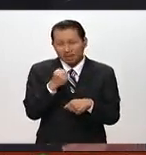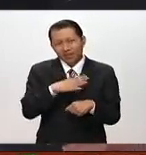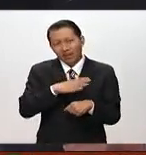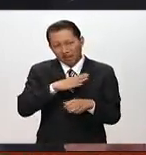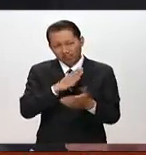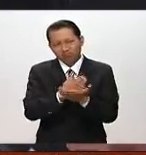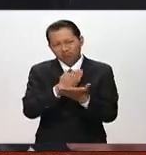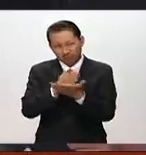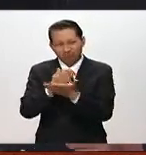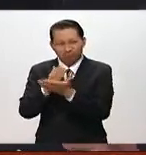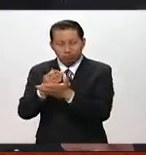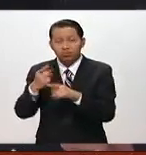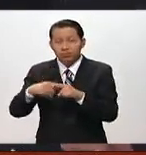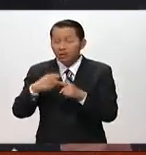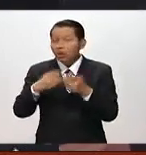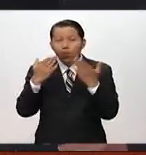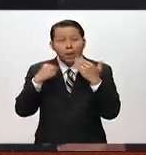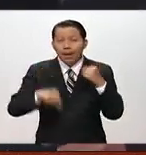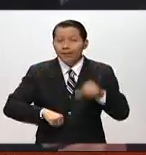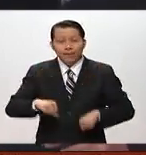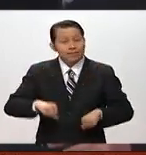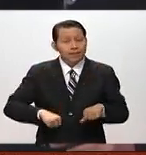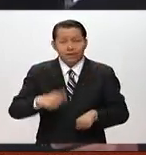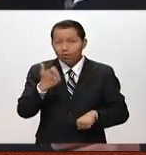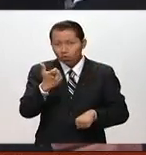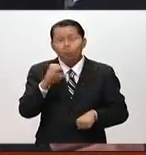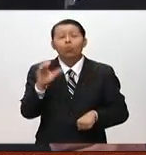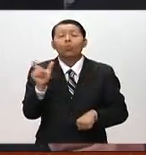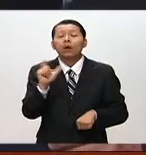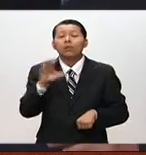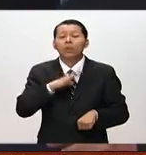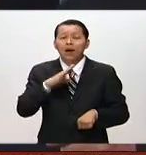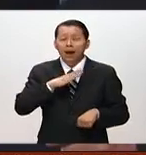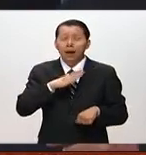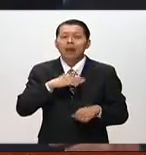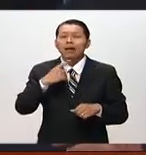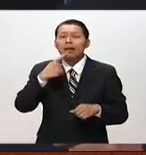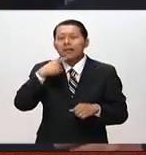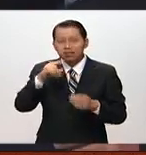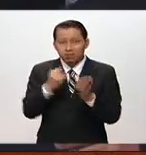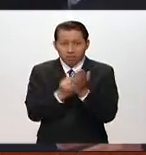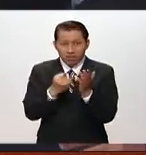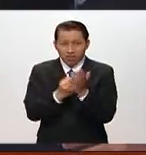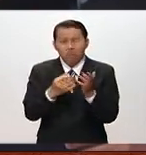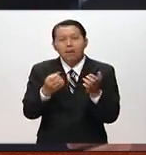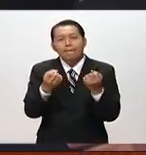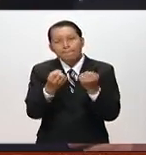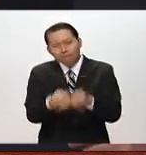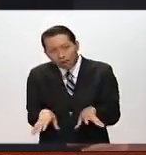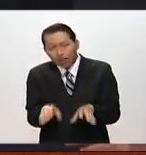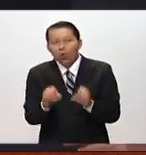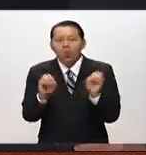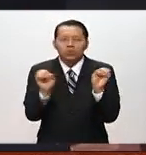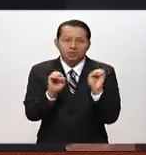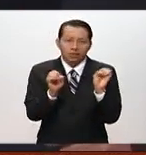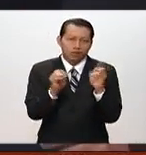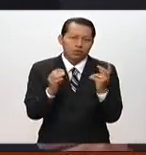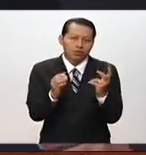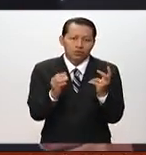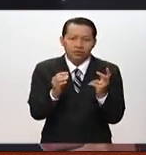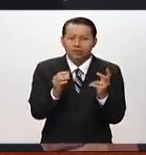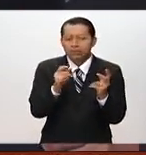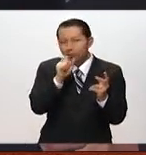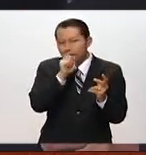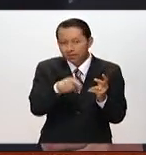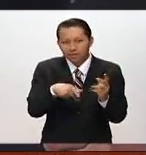tenido actividad económica y a la hora de hacer sus declaraciones, pues declararon o pérdidas o en cero, no podrán reportar cero pago